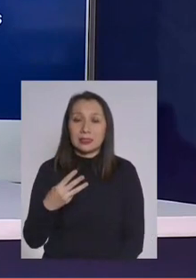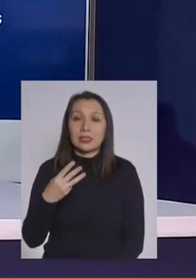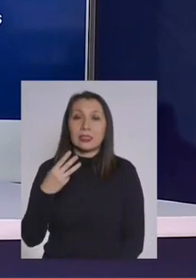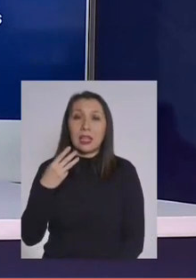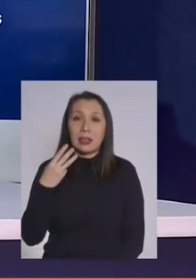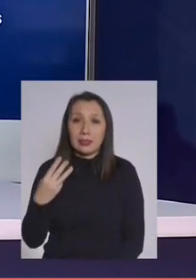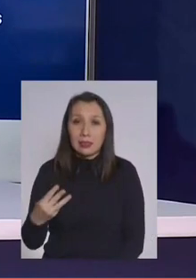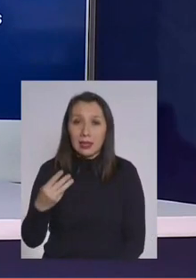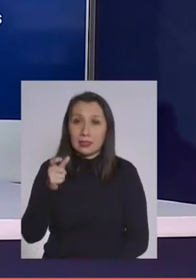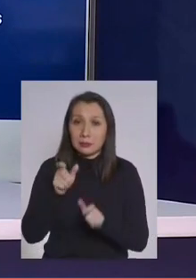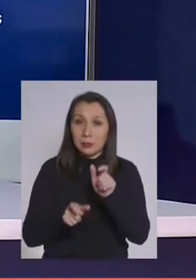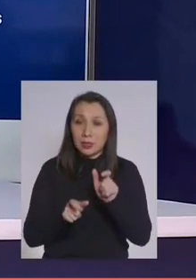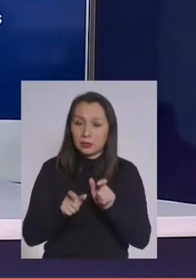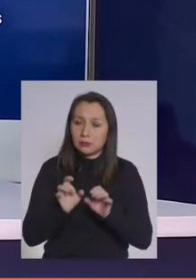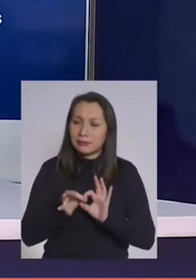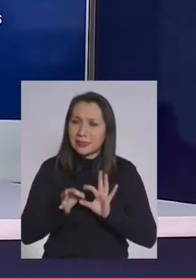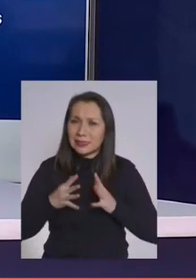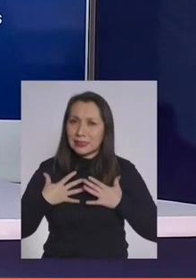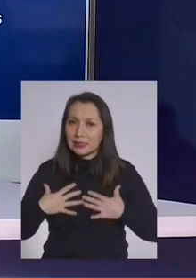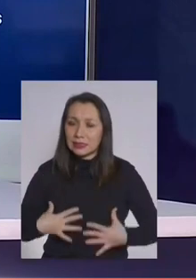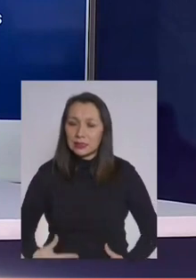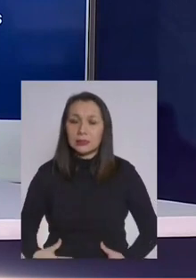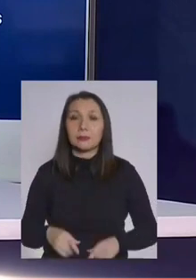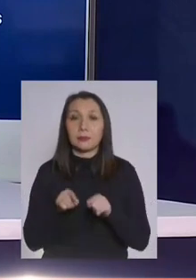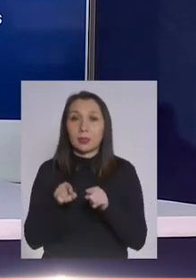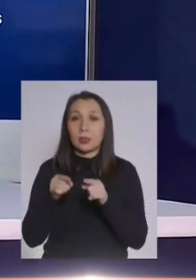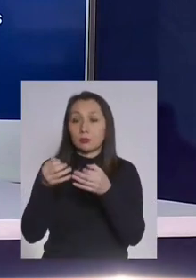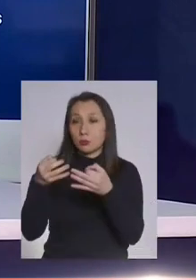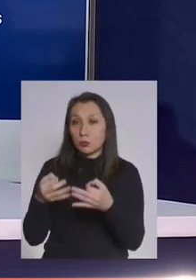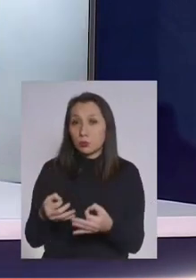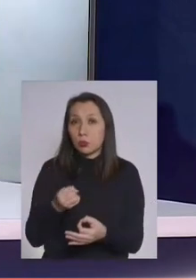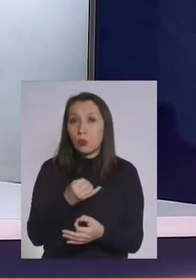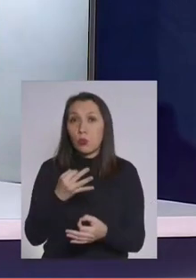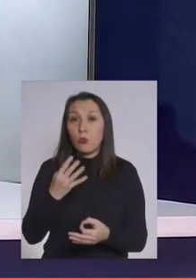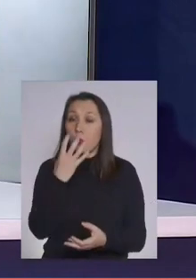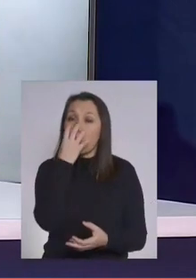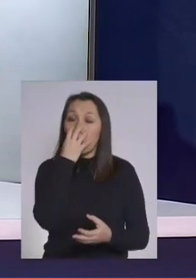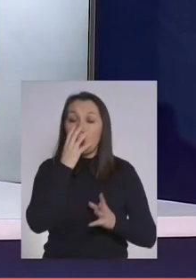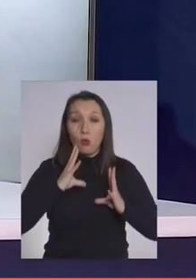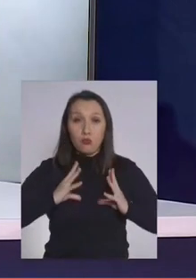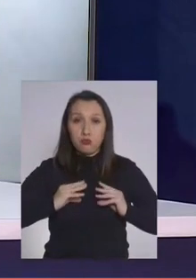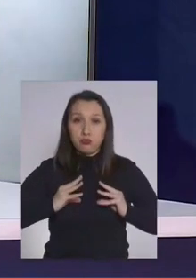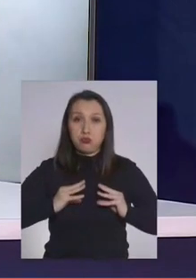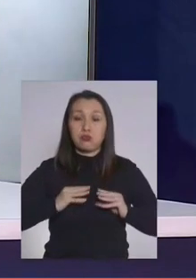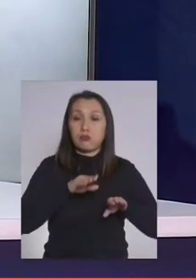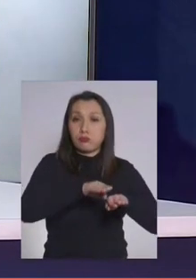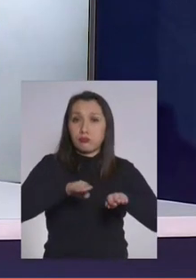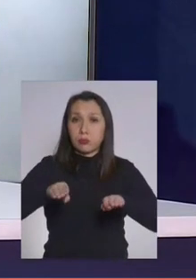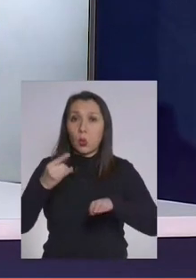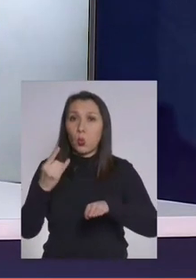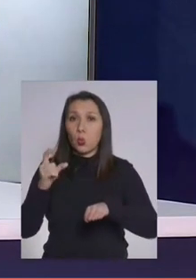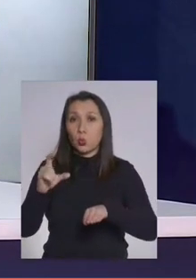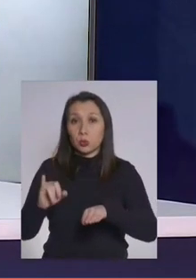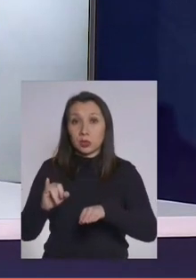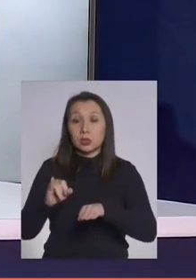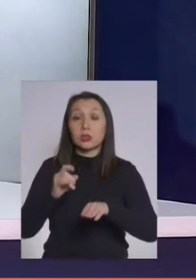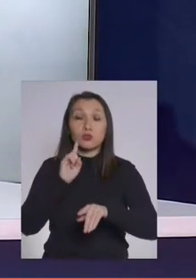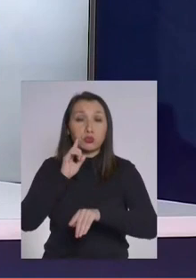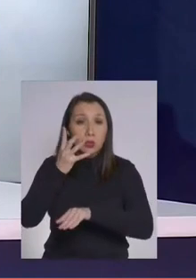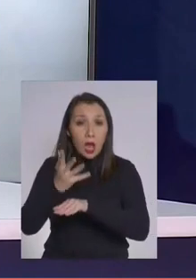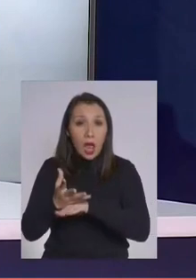233 en estado crítico con esto la cifra de ventiladores mecánicos es decir de camas de cuidados intensivos